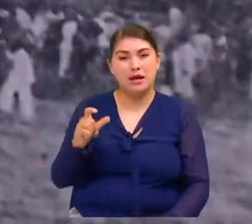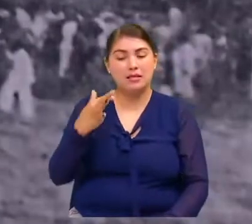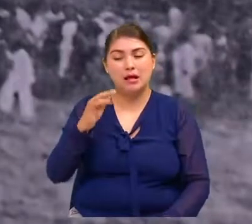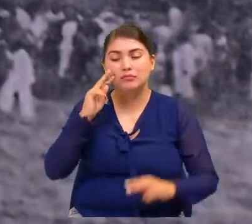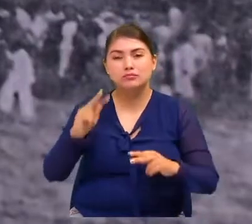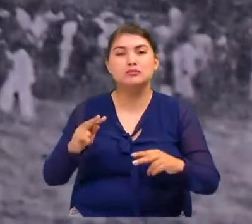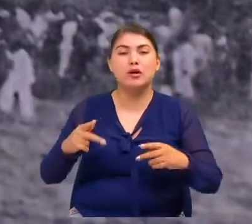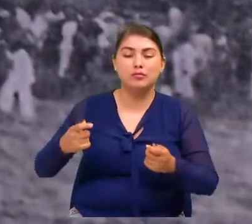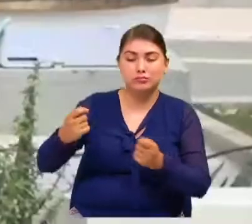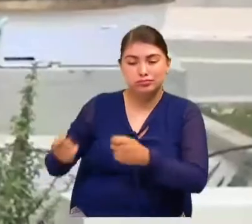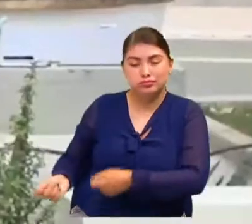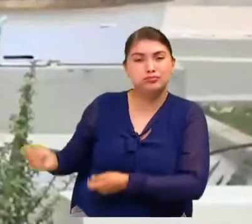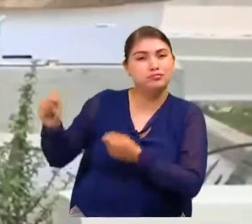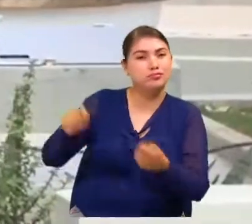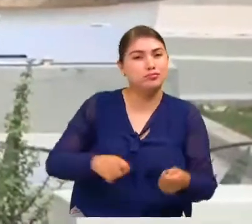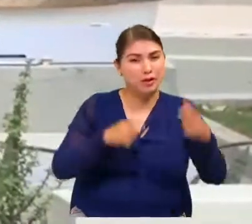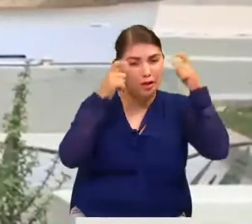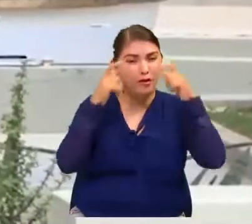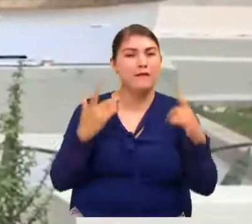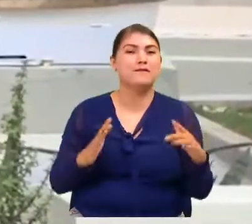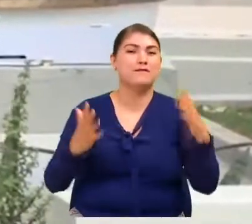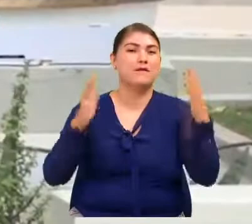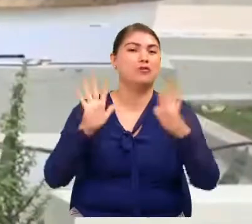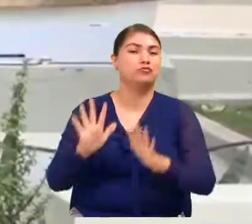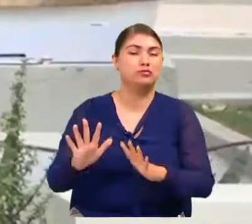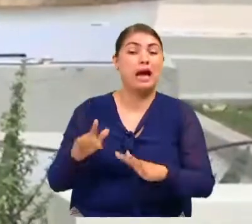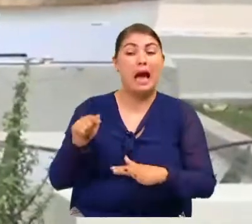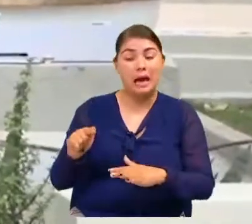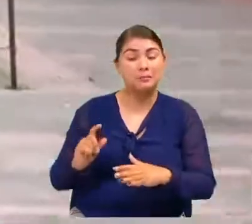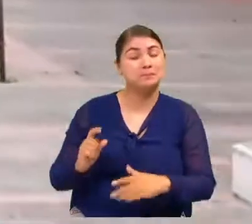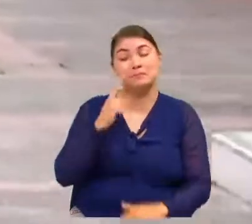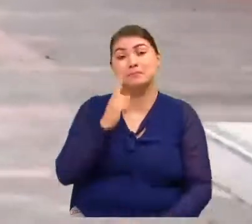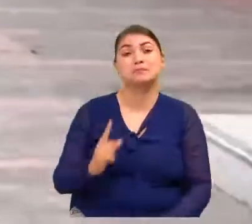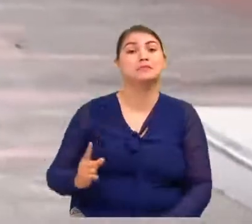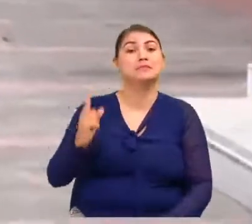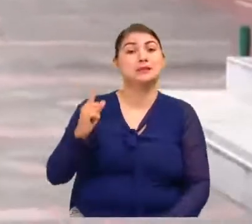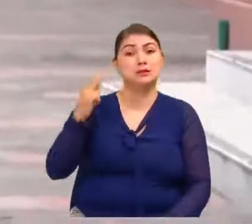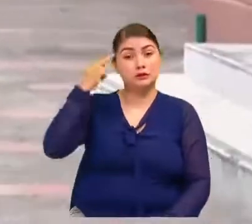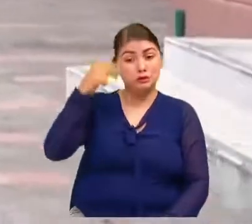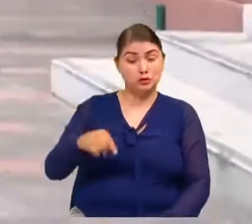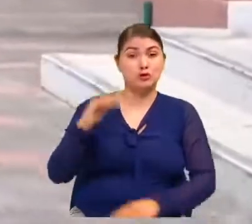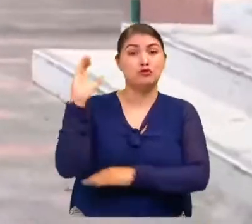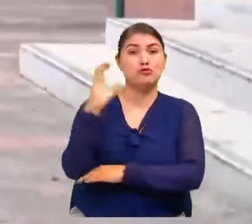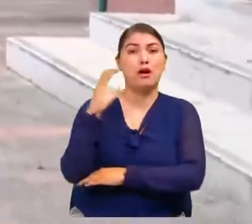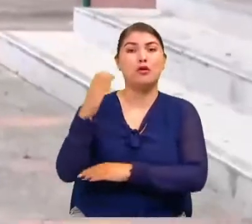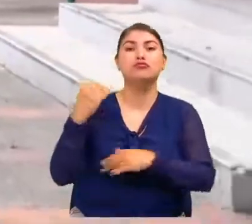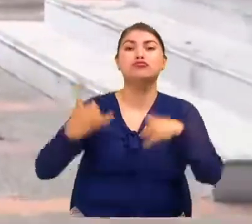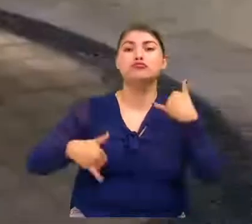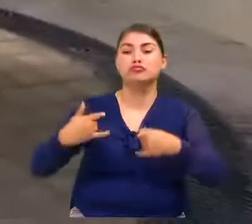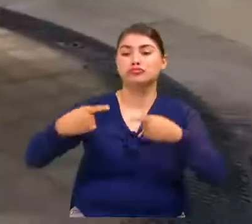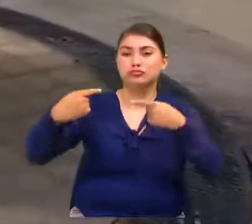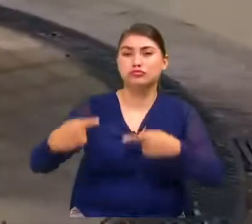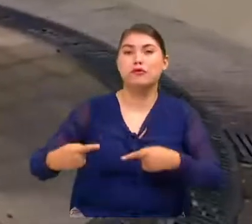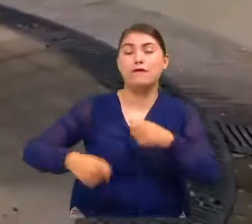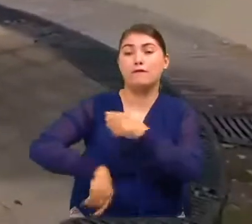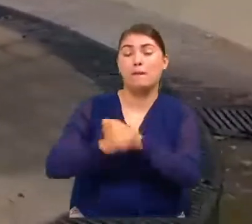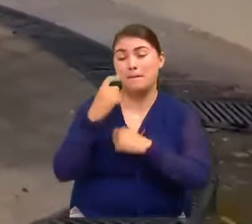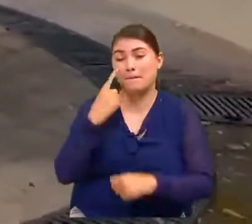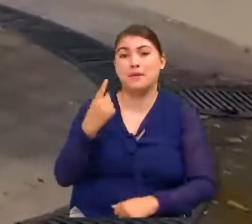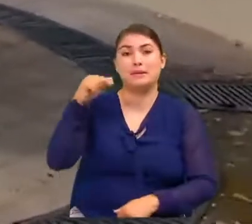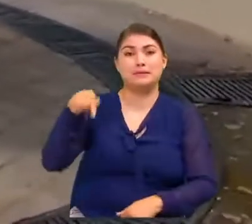toros y celebrar las tradicionales fiestas julianas fue allí donde por primera vez en la historia de colombia se jugó un partido de fútbol